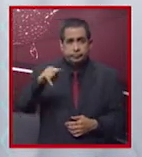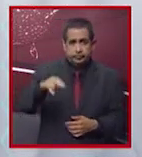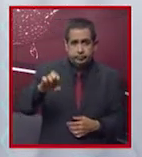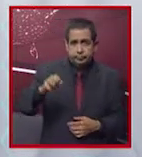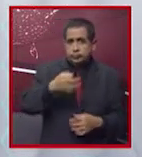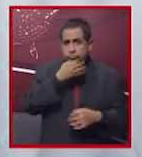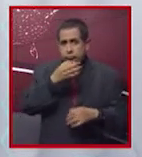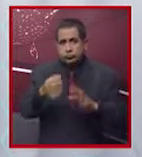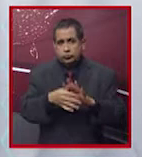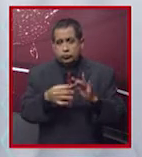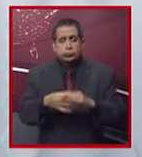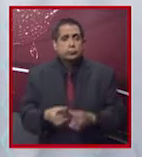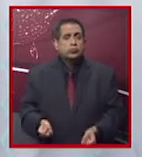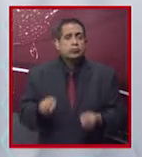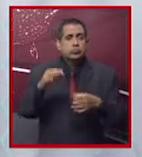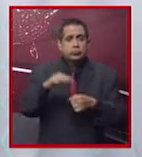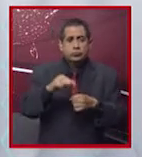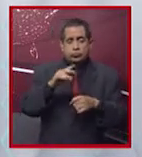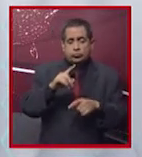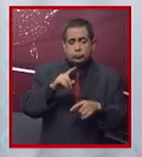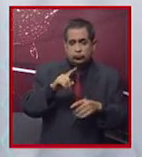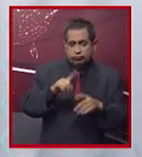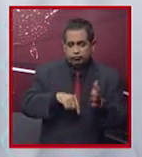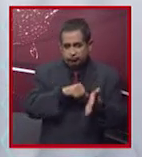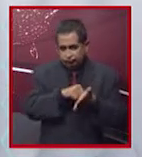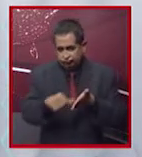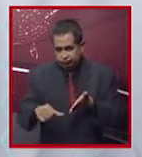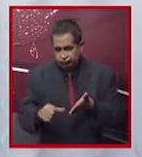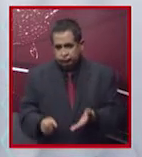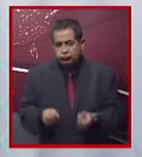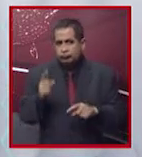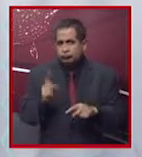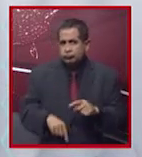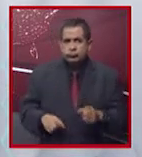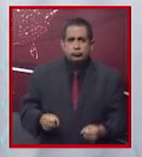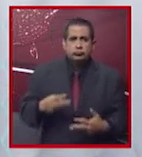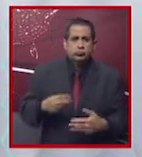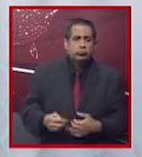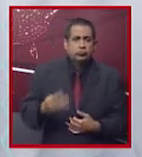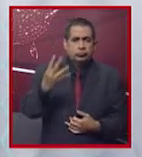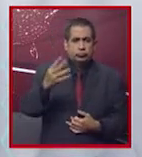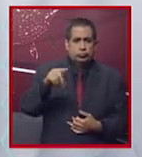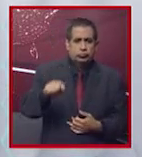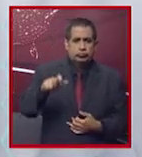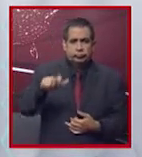Nacional Electoral dio a conocer también que el número de votos nulos representó el